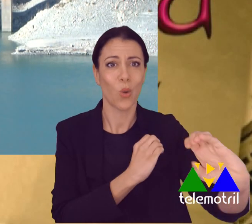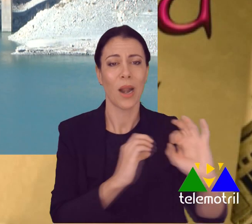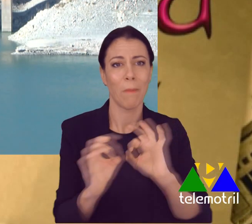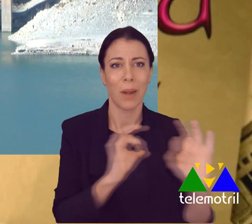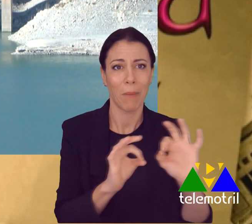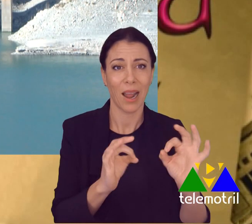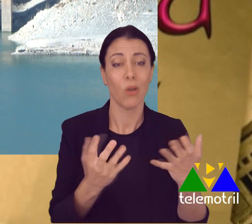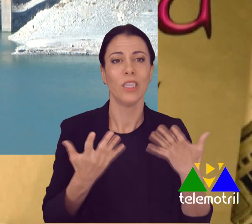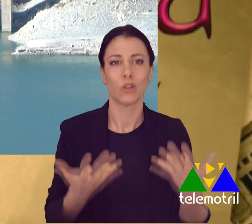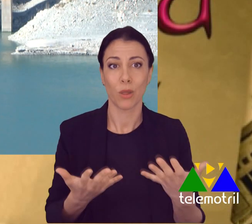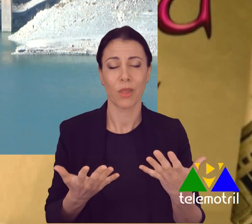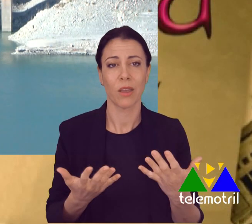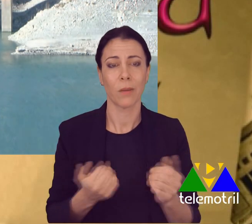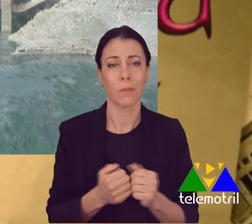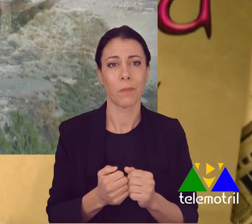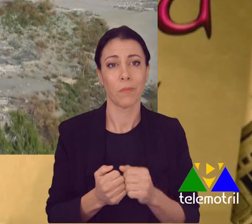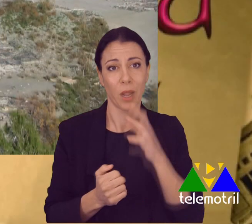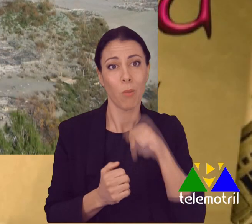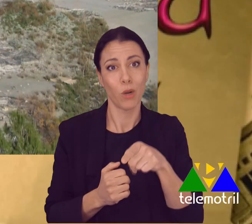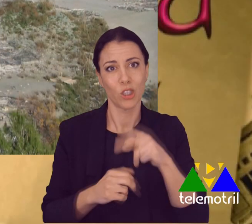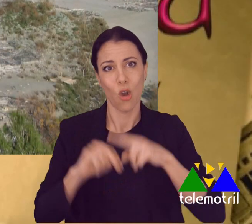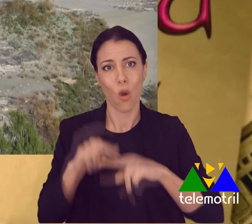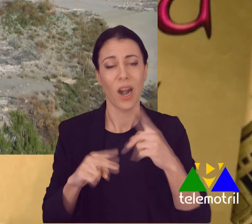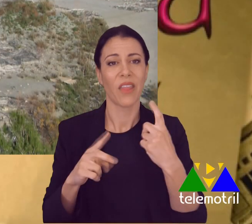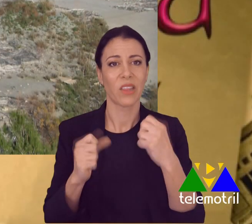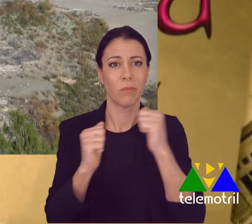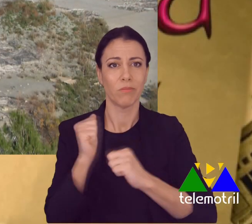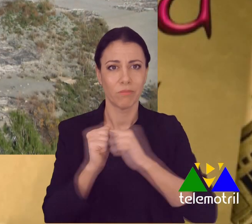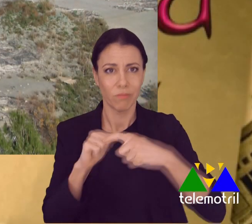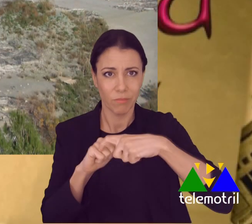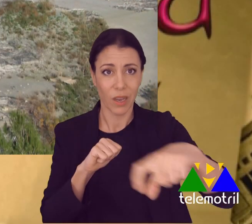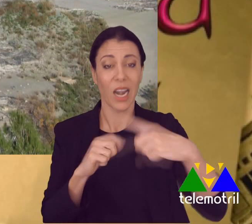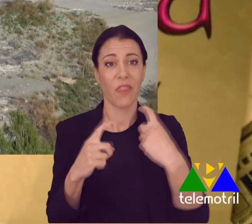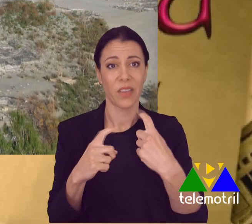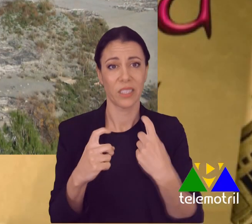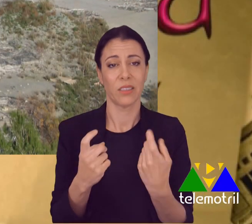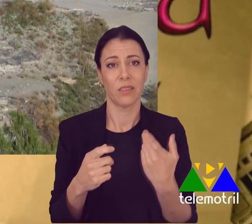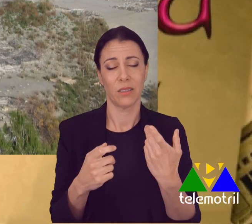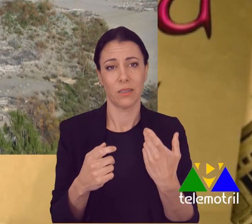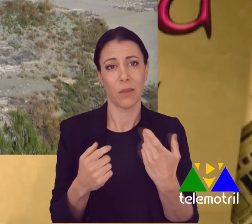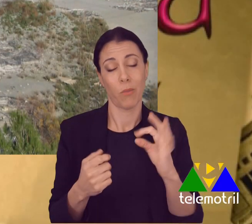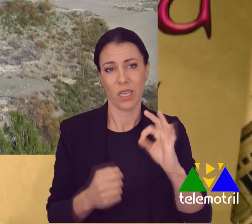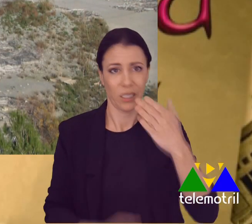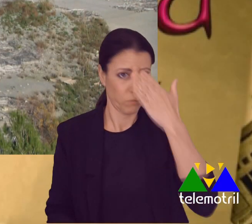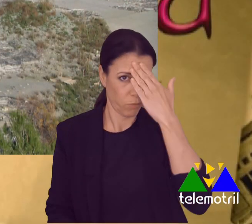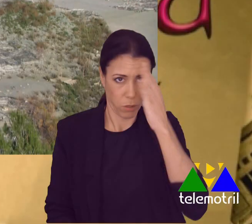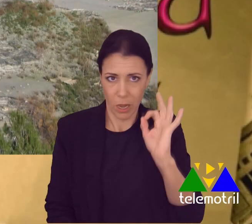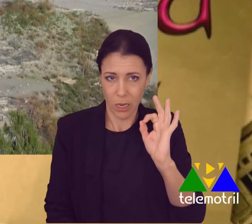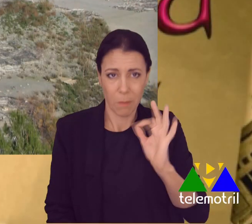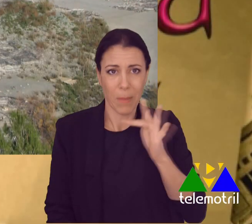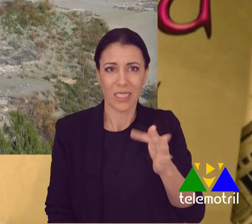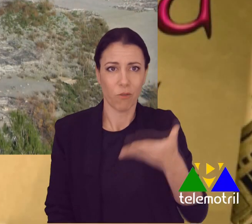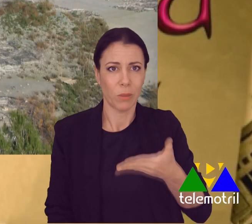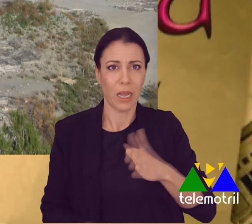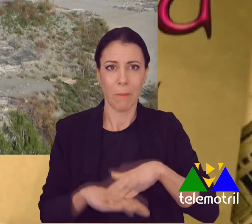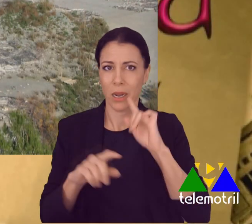indudablemente pues hay que, por eso estas obras, ¿no?, de que tú citabas antes, del Espigón, que es fundamental para aguantar la